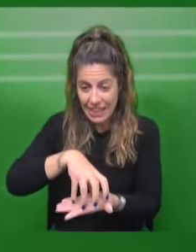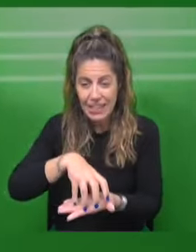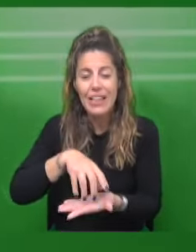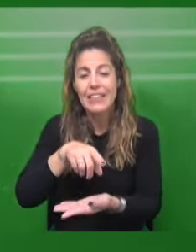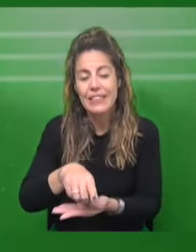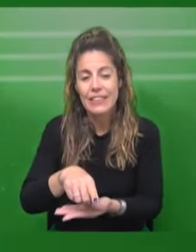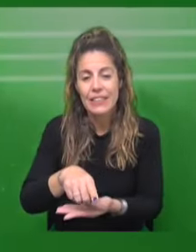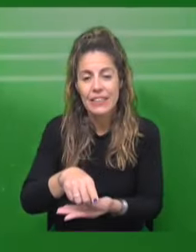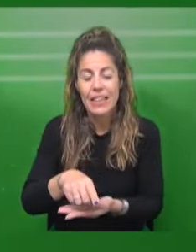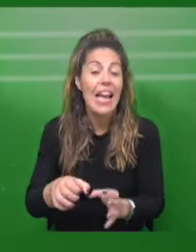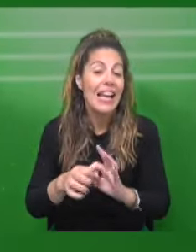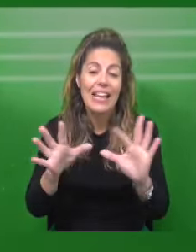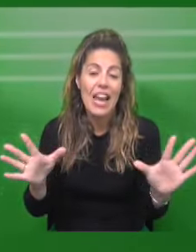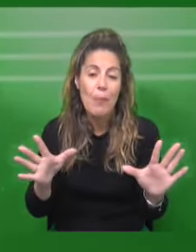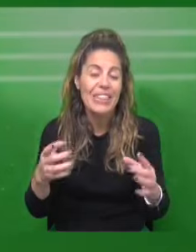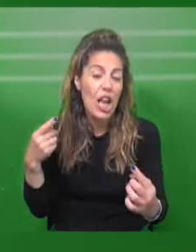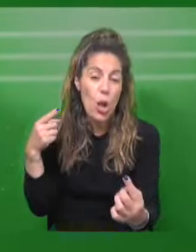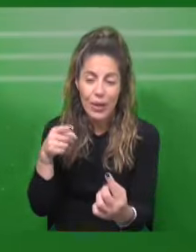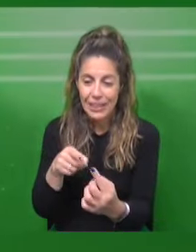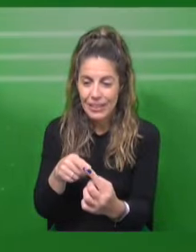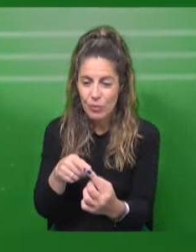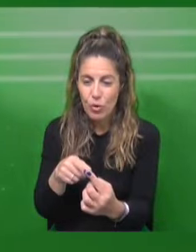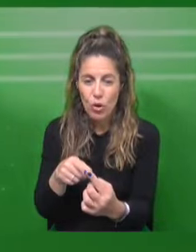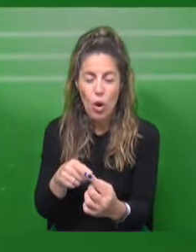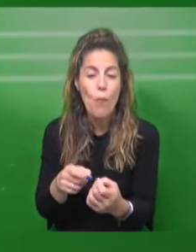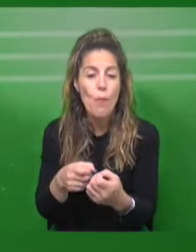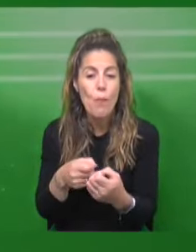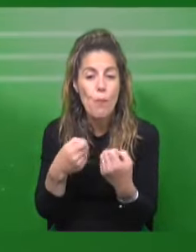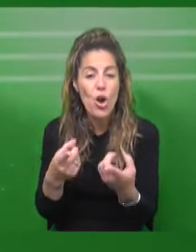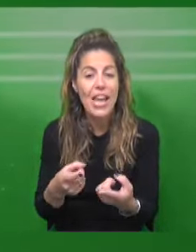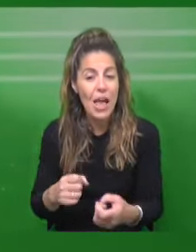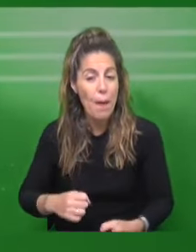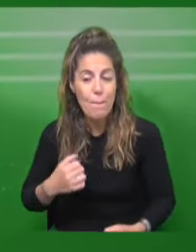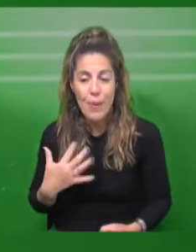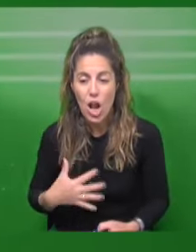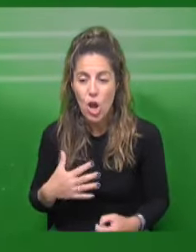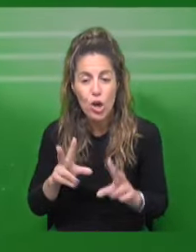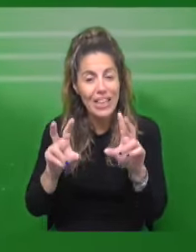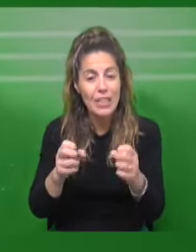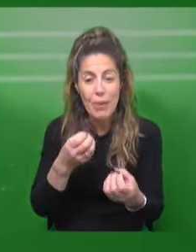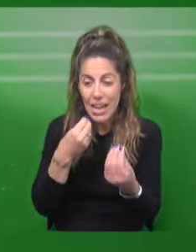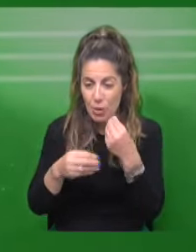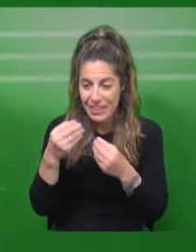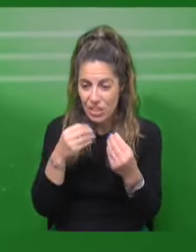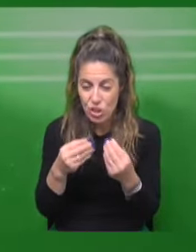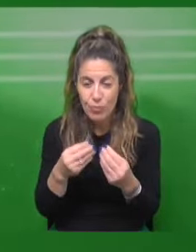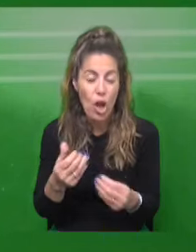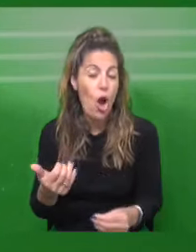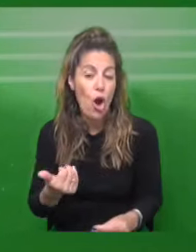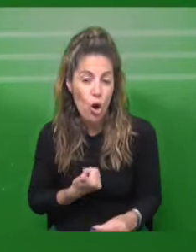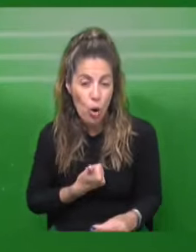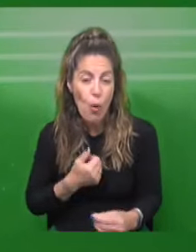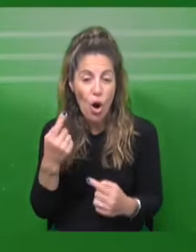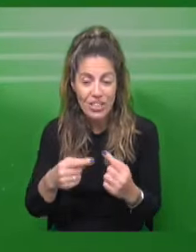eh claramente la finalidad es poner en valor el tema de la alimentación como parte de esos